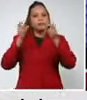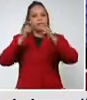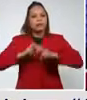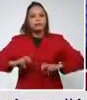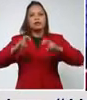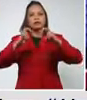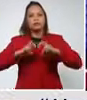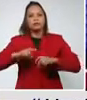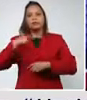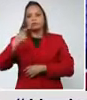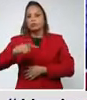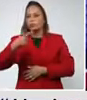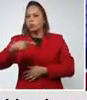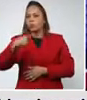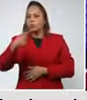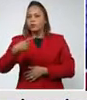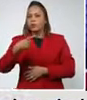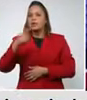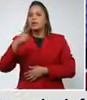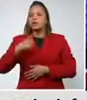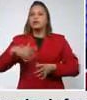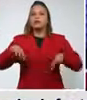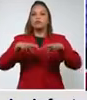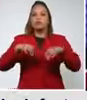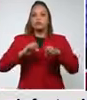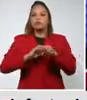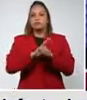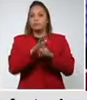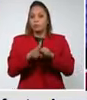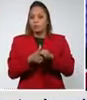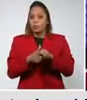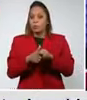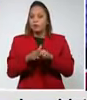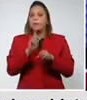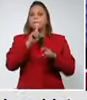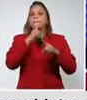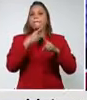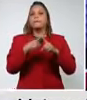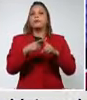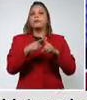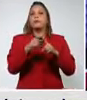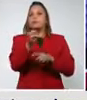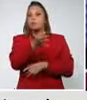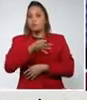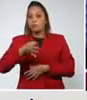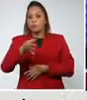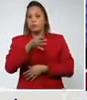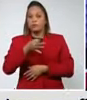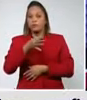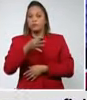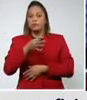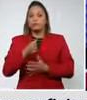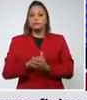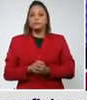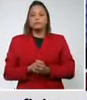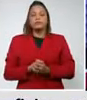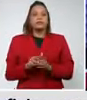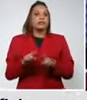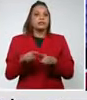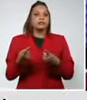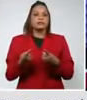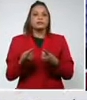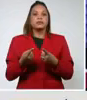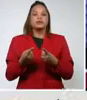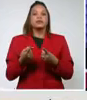del comportamiento del número de casos autóctonos por municipio del país demuestra que hay